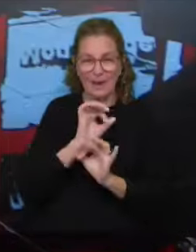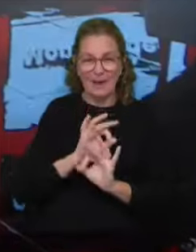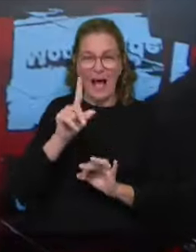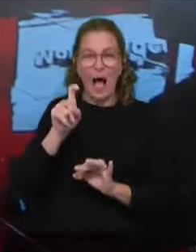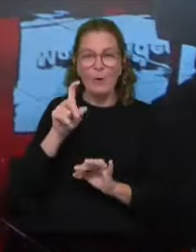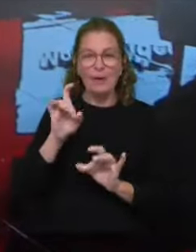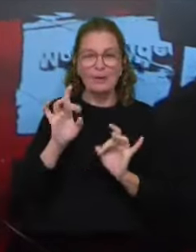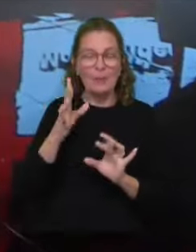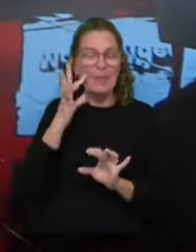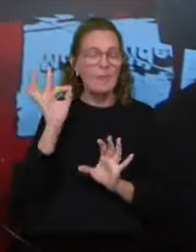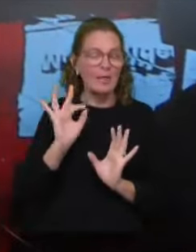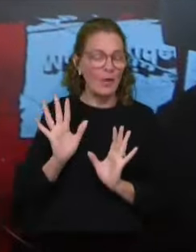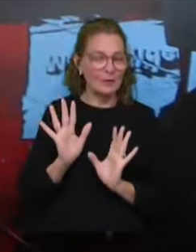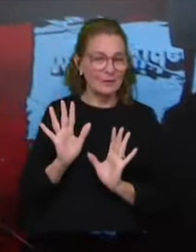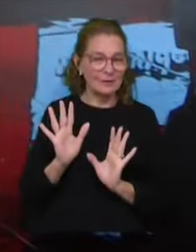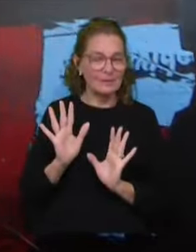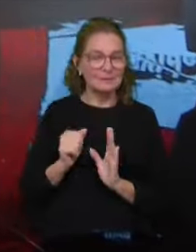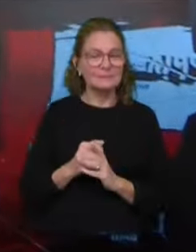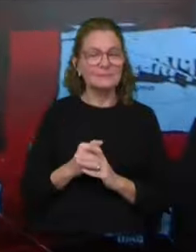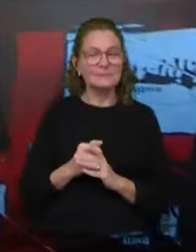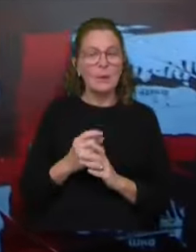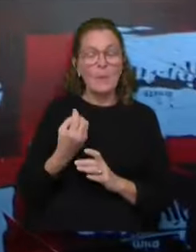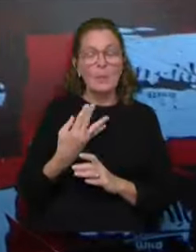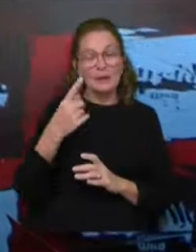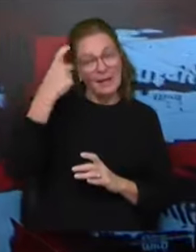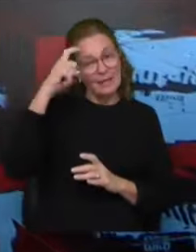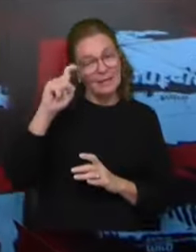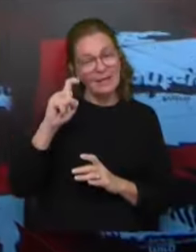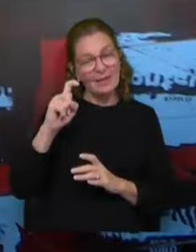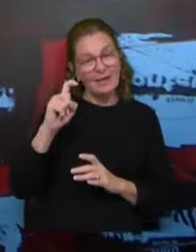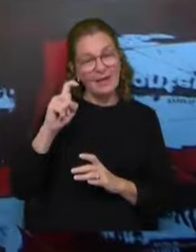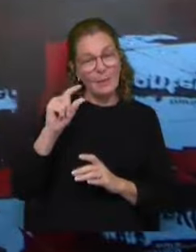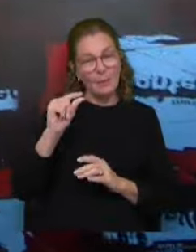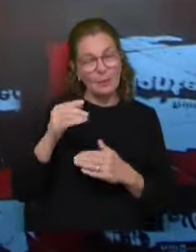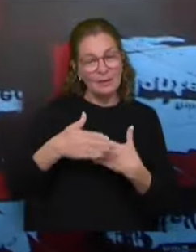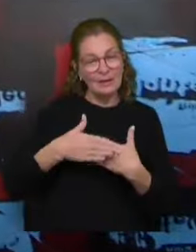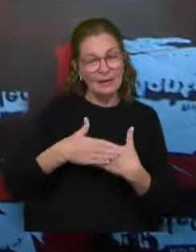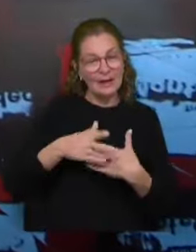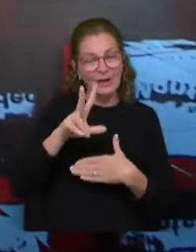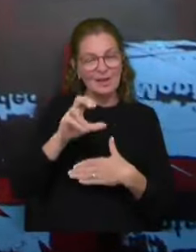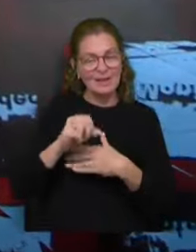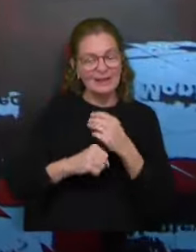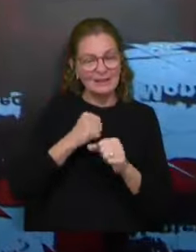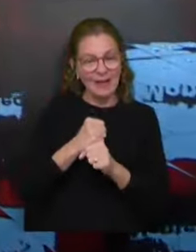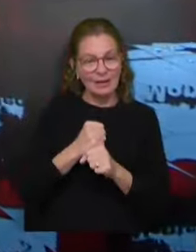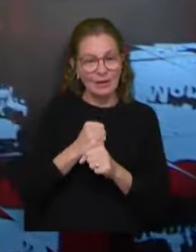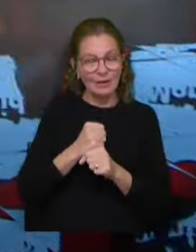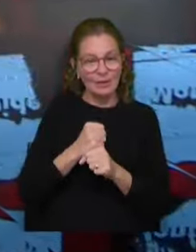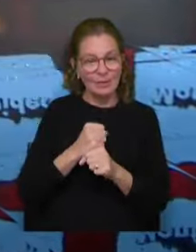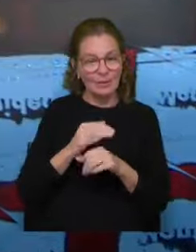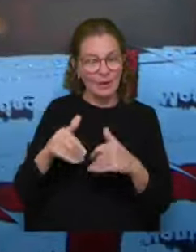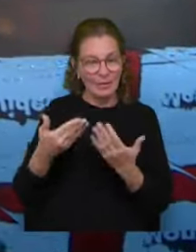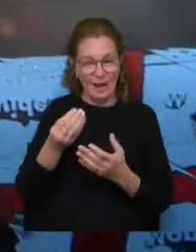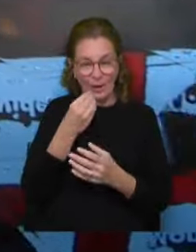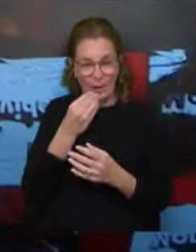agüita, sepan disculpar, humildemente. Porque la idea es que están nada a pasitos de cumplir 30 años, quizás no darle nada de comer, es para que